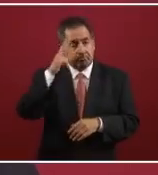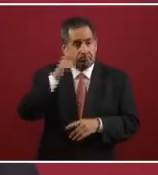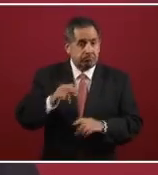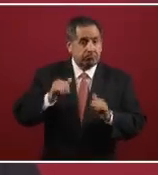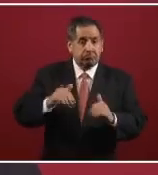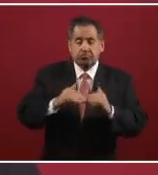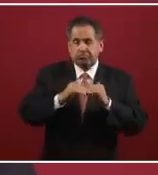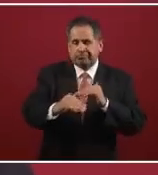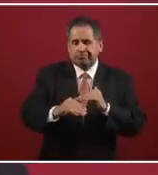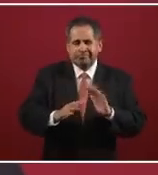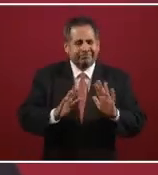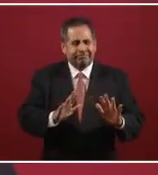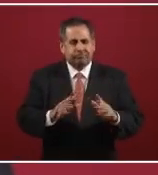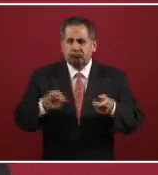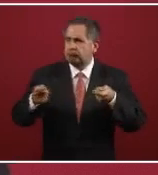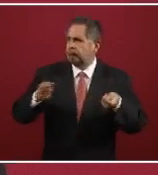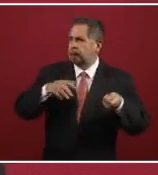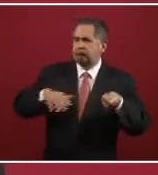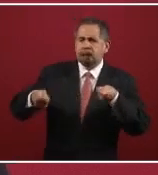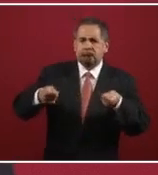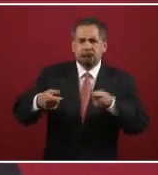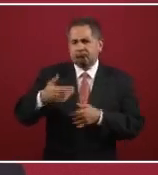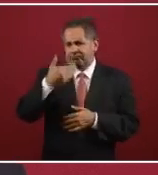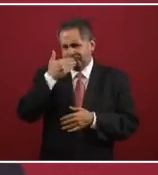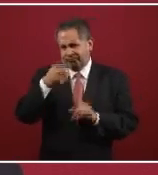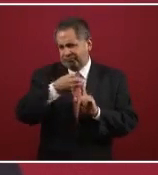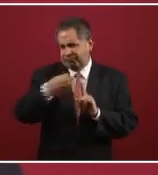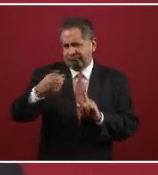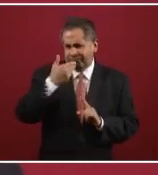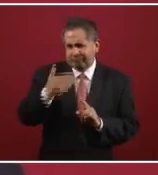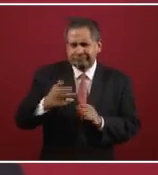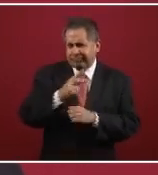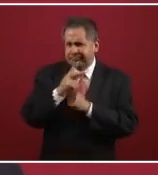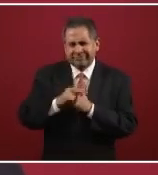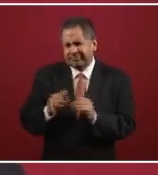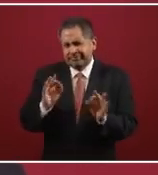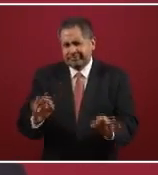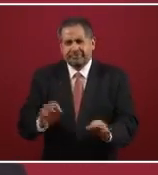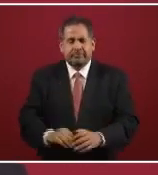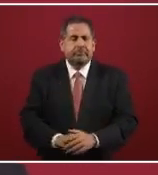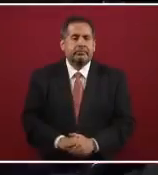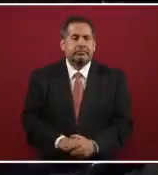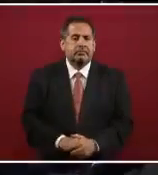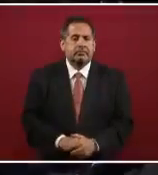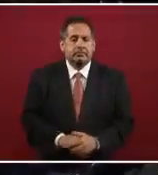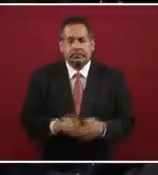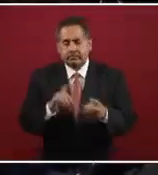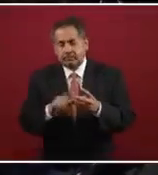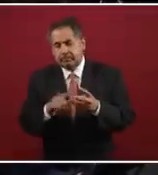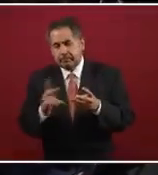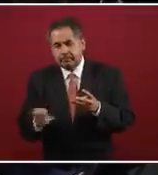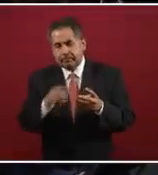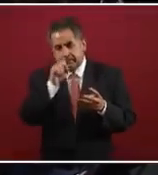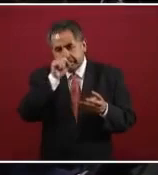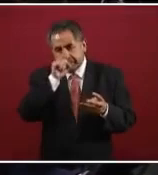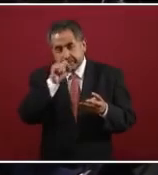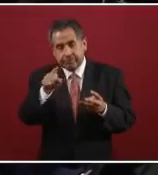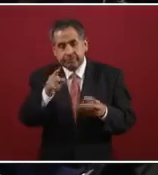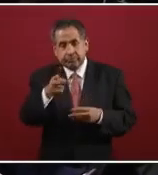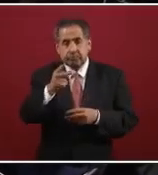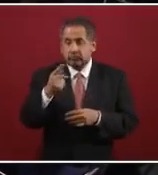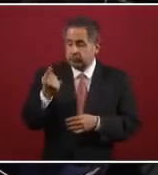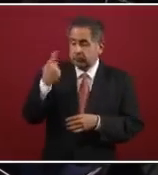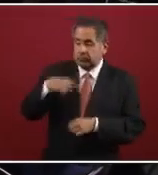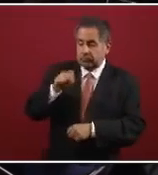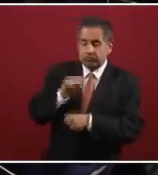política y gobernabilidad en el país presidente quisiera hacerle también una pregunta a usted